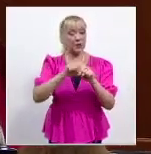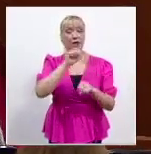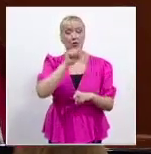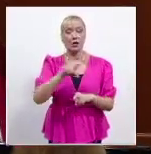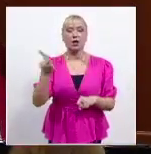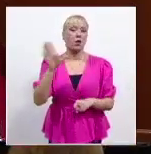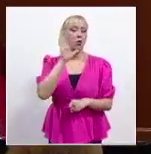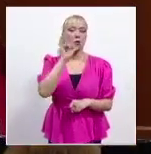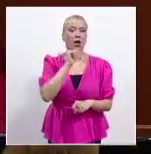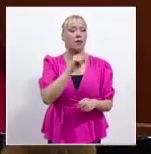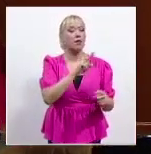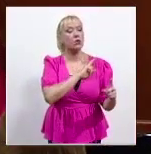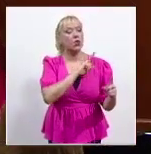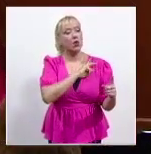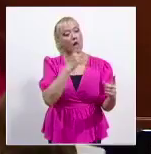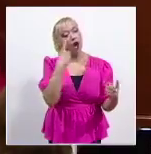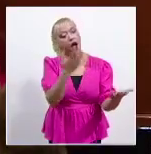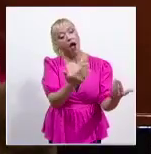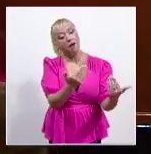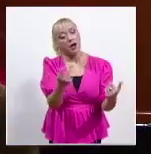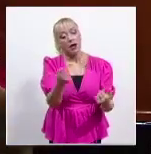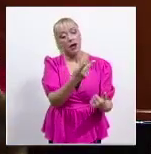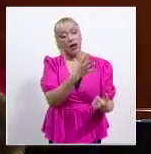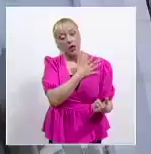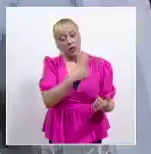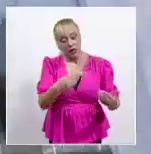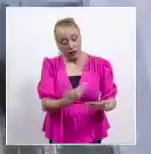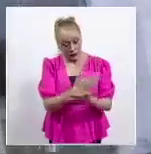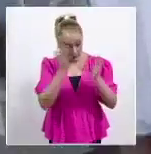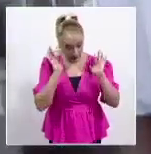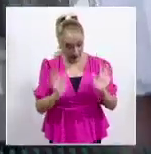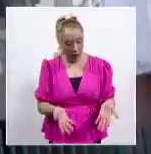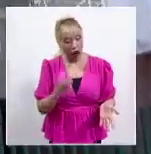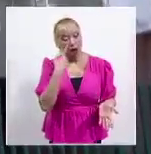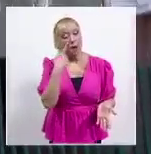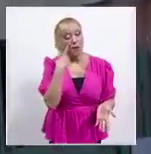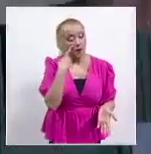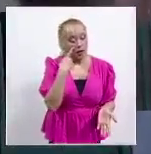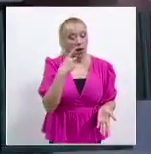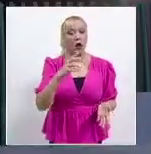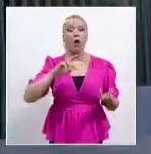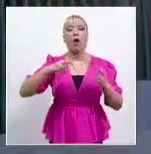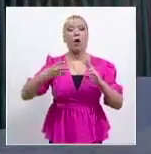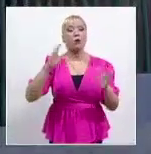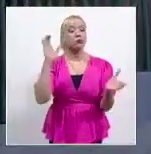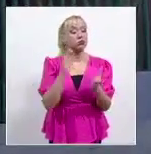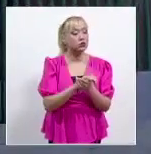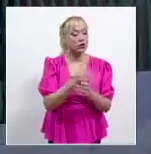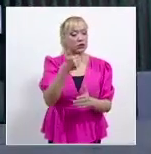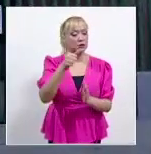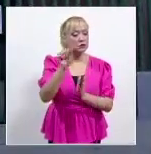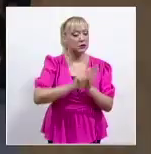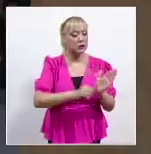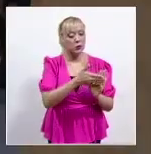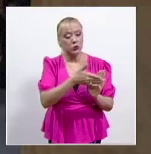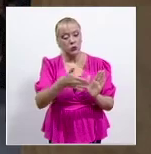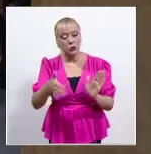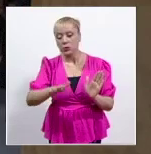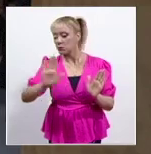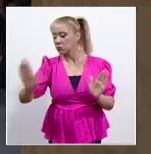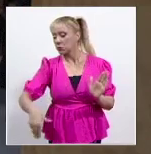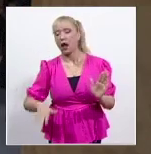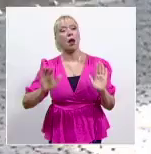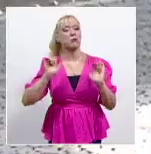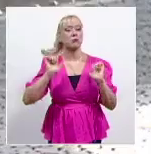viuda demostrar que tuvo hijos con el trabajador afiliado, ni tampoco haber contraído matrimonio al menos 6 meses antes de que éste